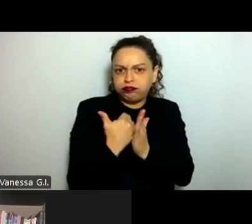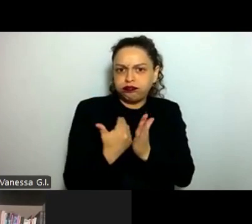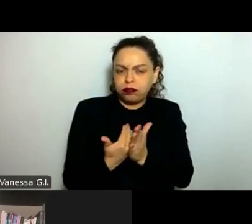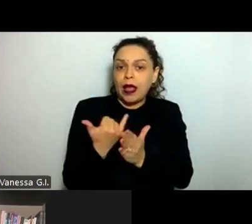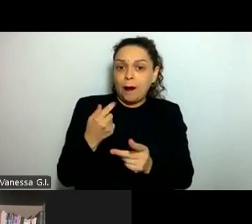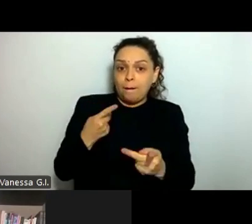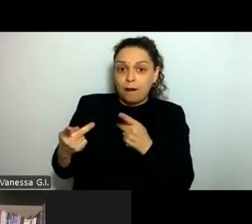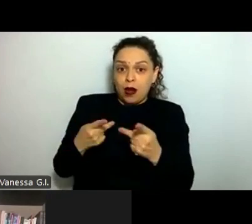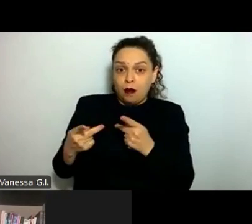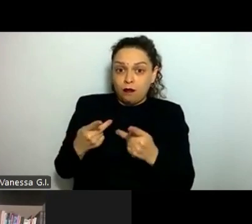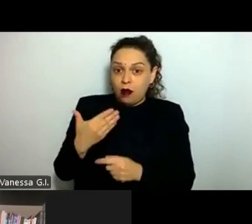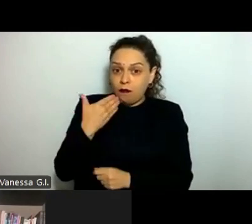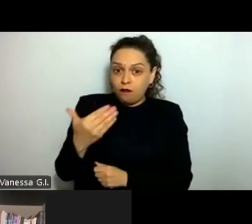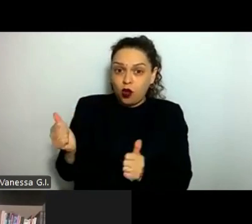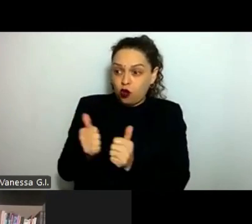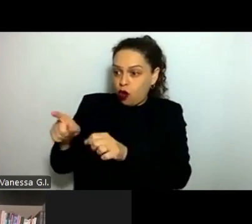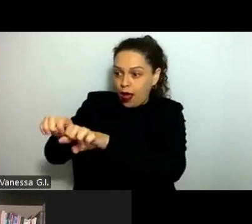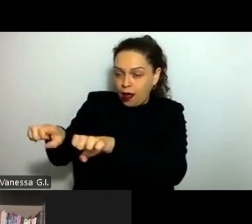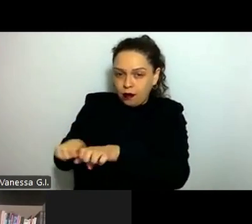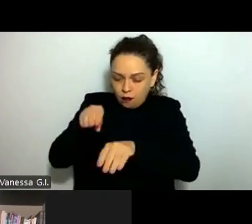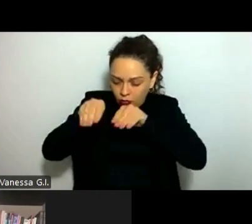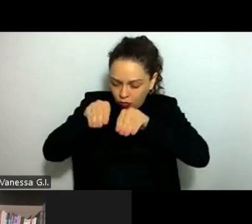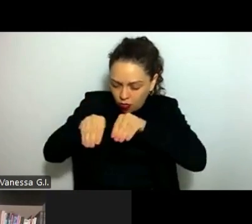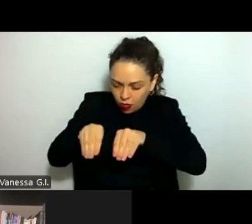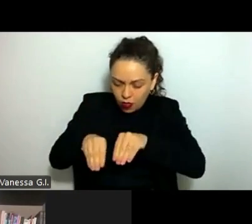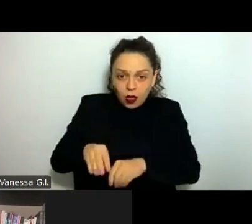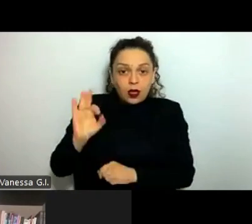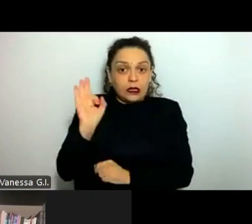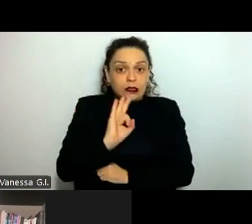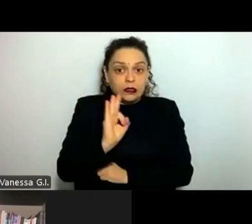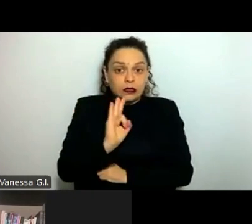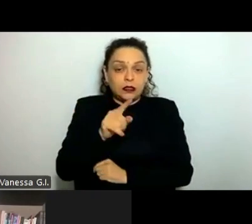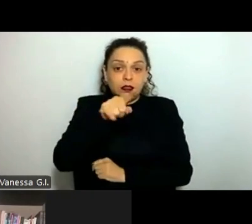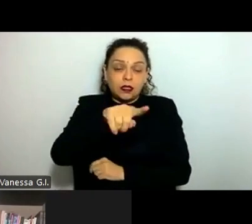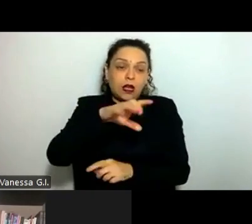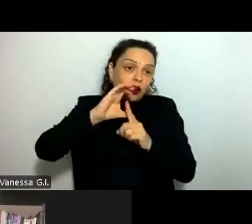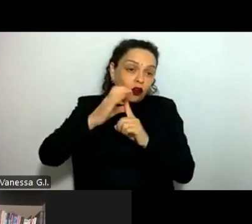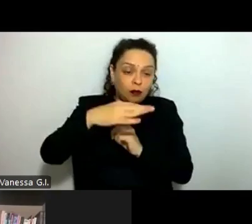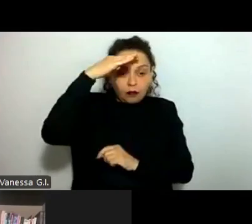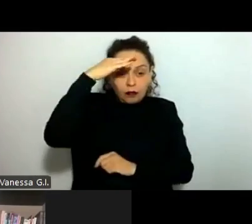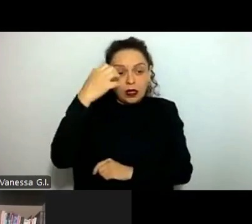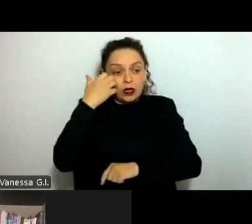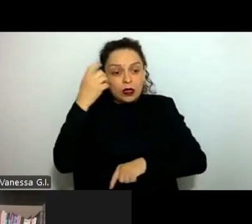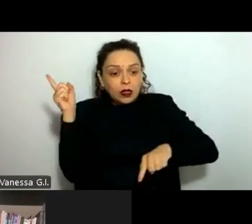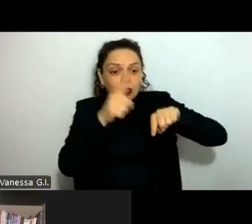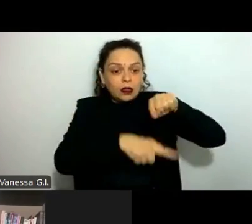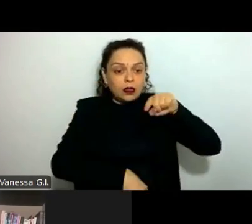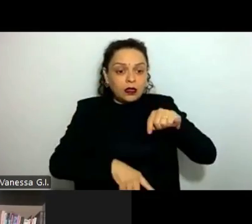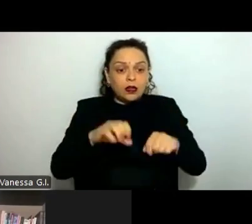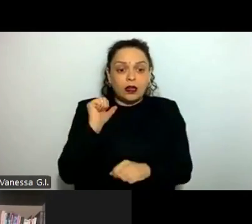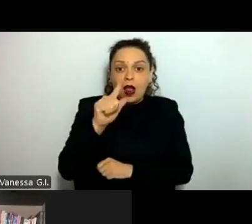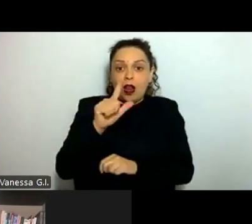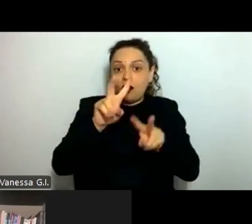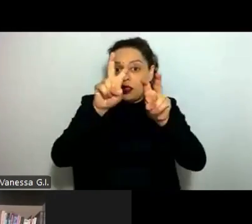se consideró por esta comisión en determinado momento eliminar un asunto, bueno, pues